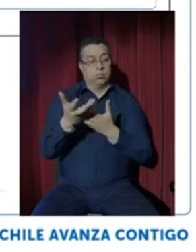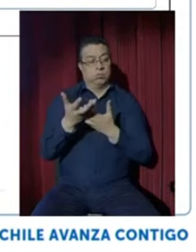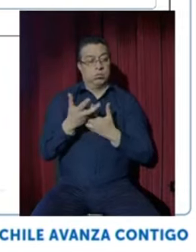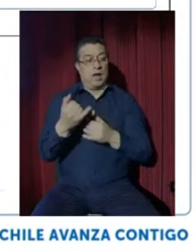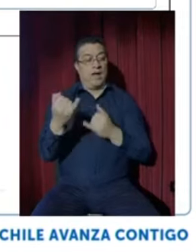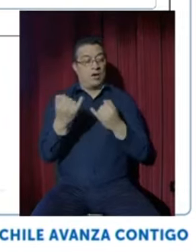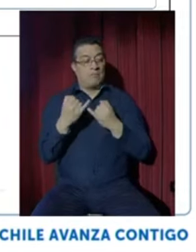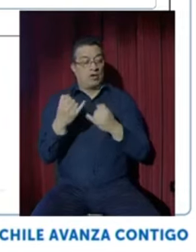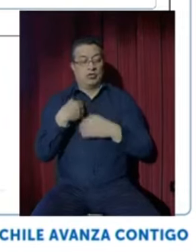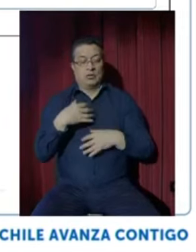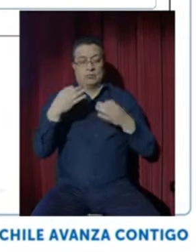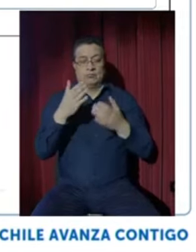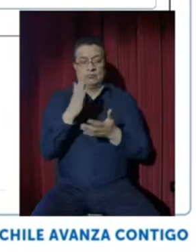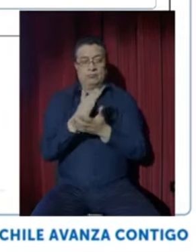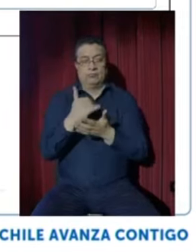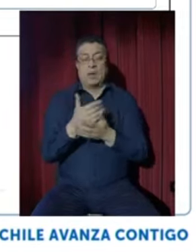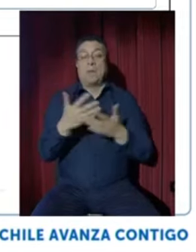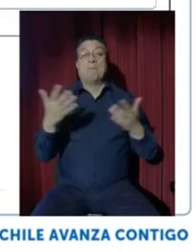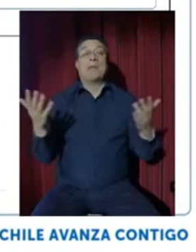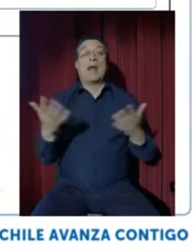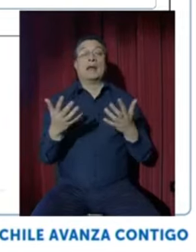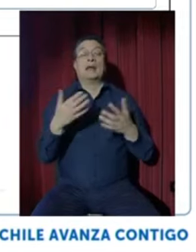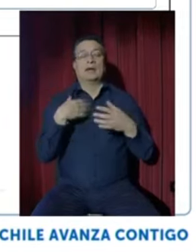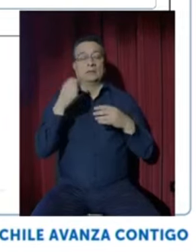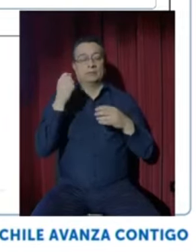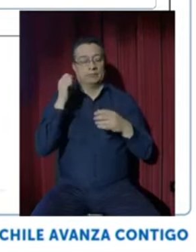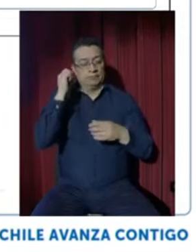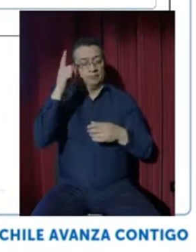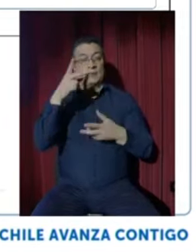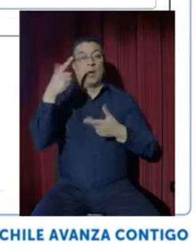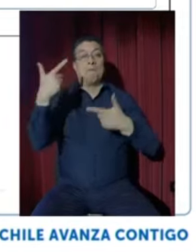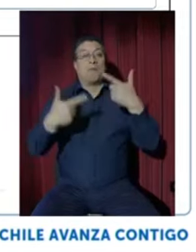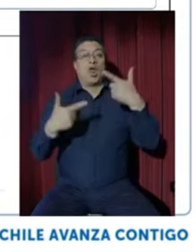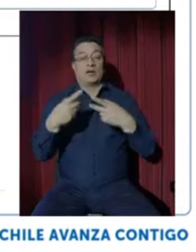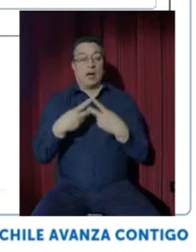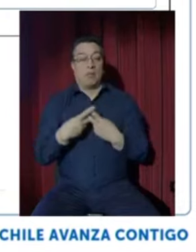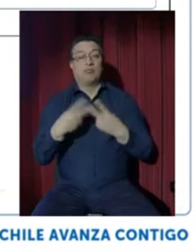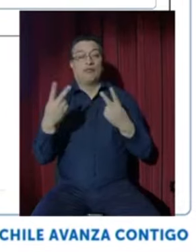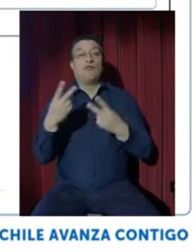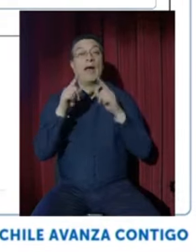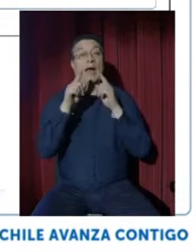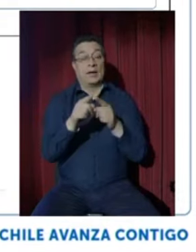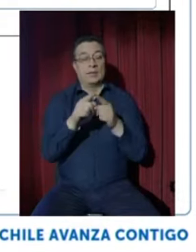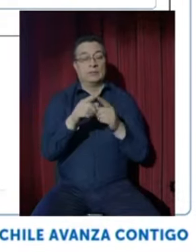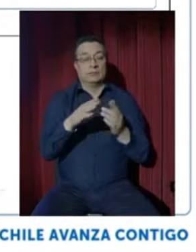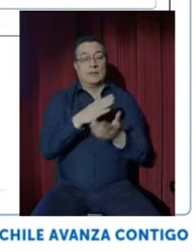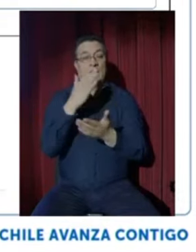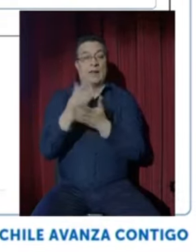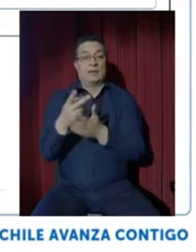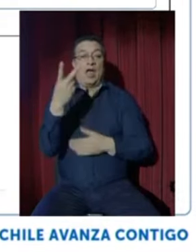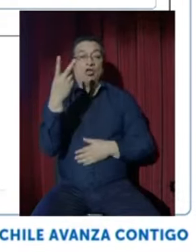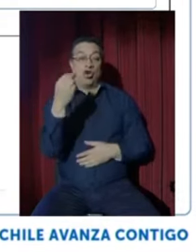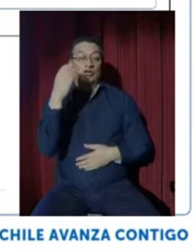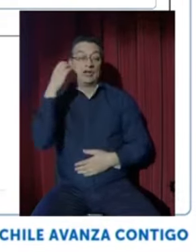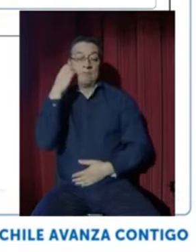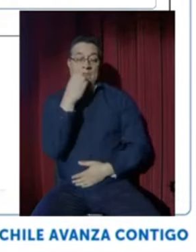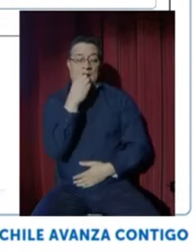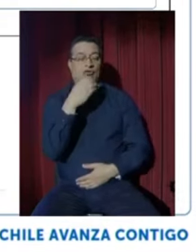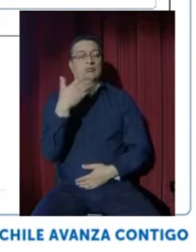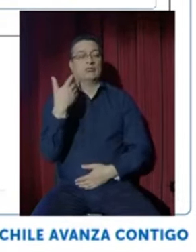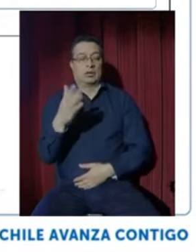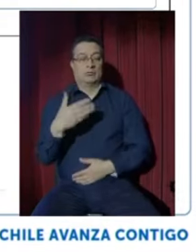información estratégica por ejemplo Para orientar la política pública y ahí ya al 12 de mayo teníamos un